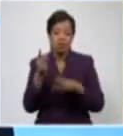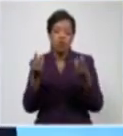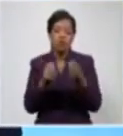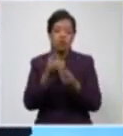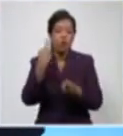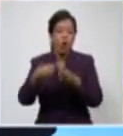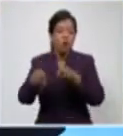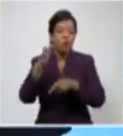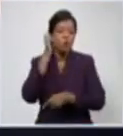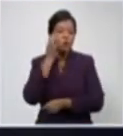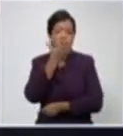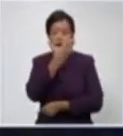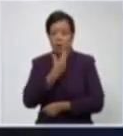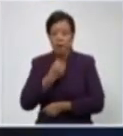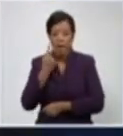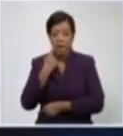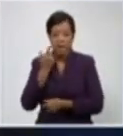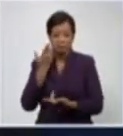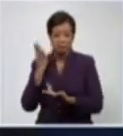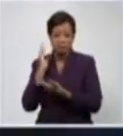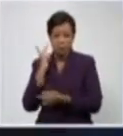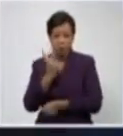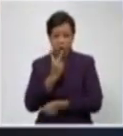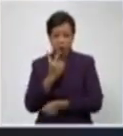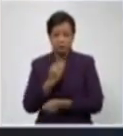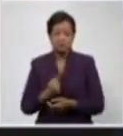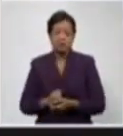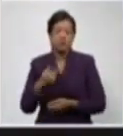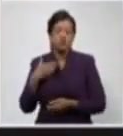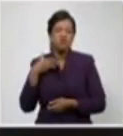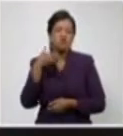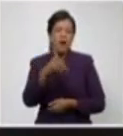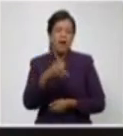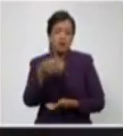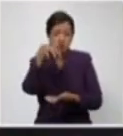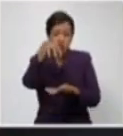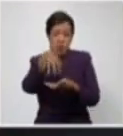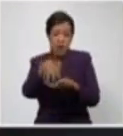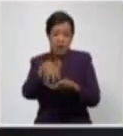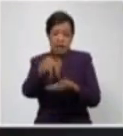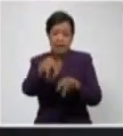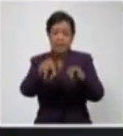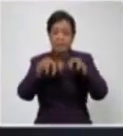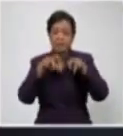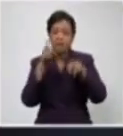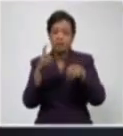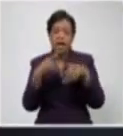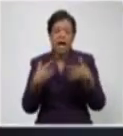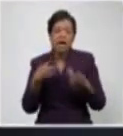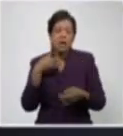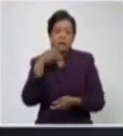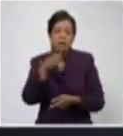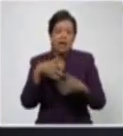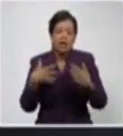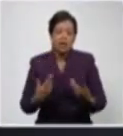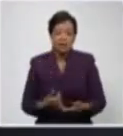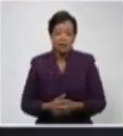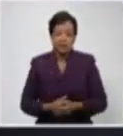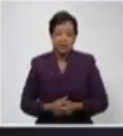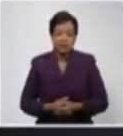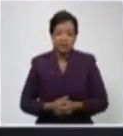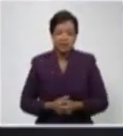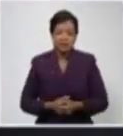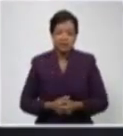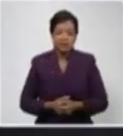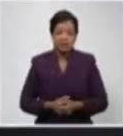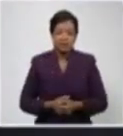Vamos a verlos aquí. ¿Para qué fueron? Aquí los ven. Esta es una transmisión que hicieron desde la Asamblea Nacional, desde